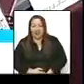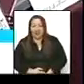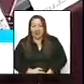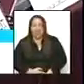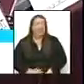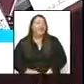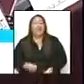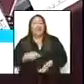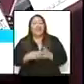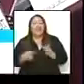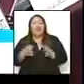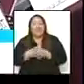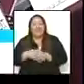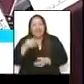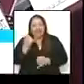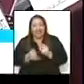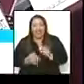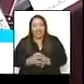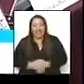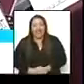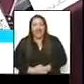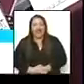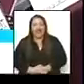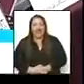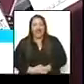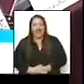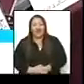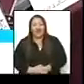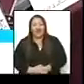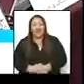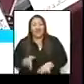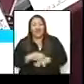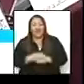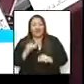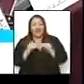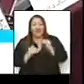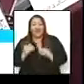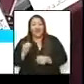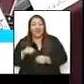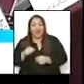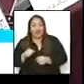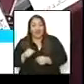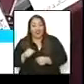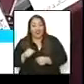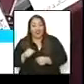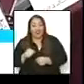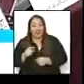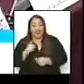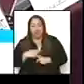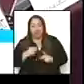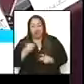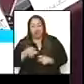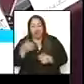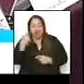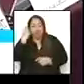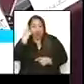Entonces, al final, esto de la paridad va a chocar con que sí, paridad sí, pero siempre y cuando